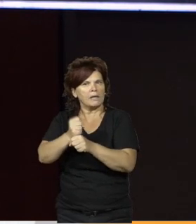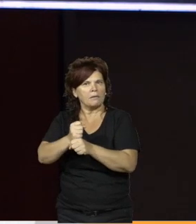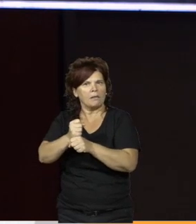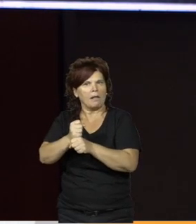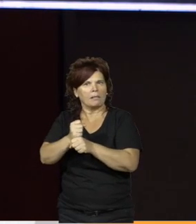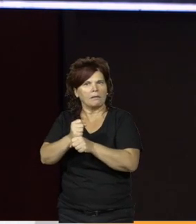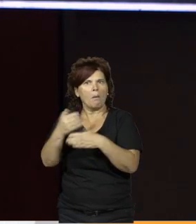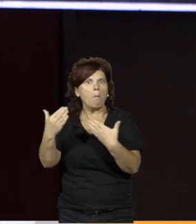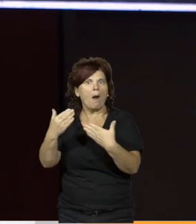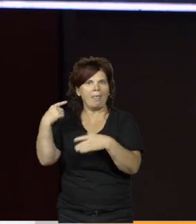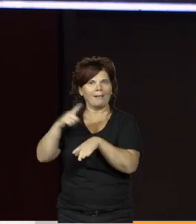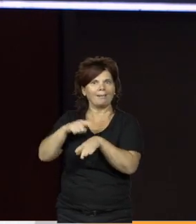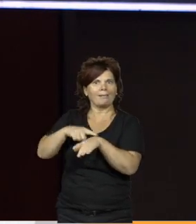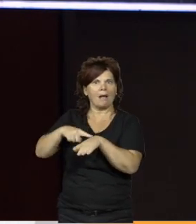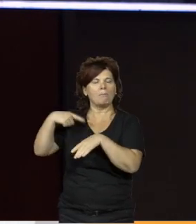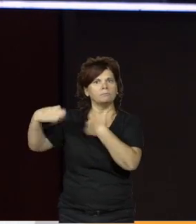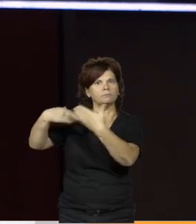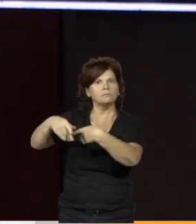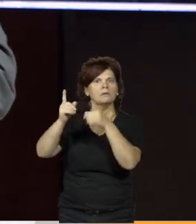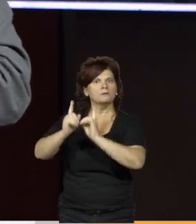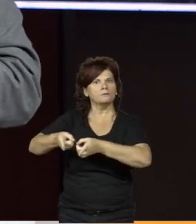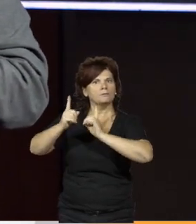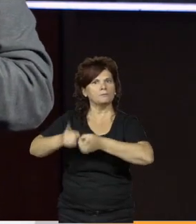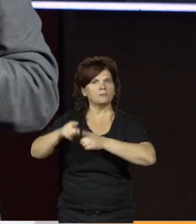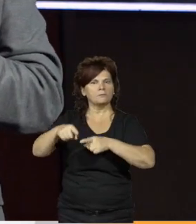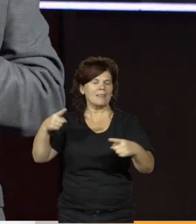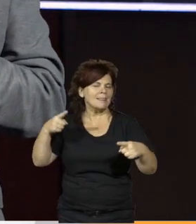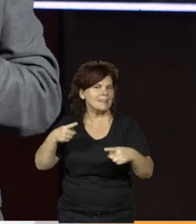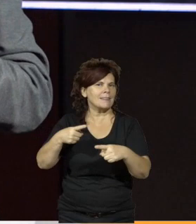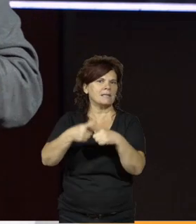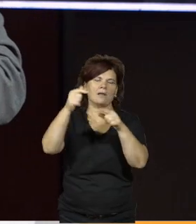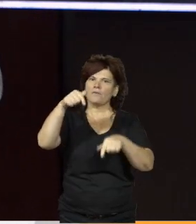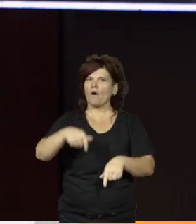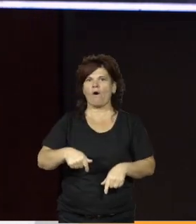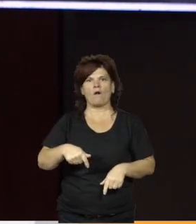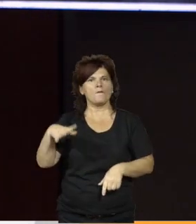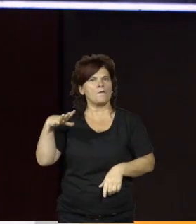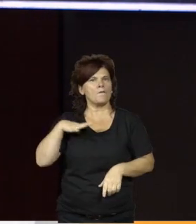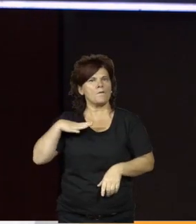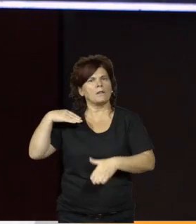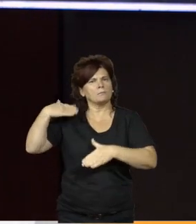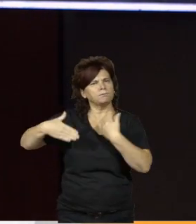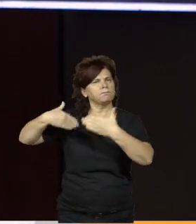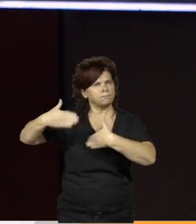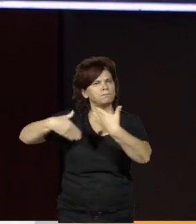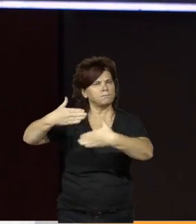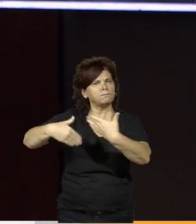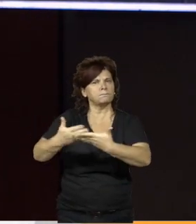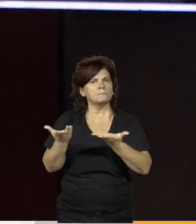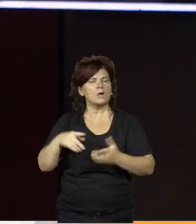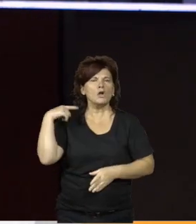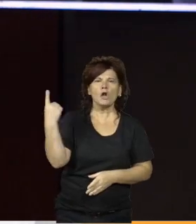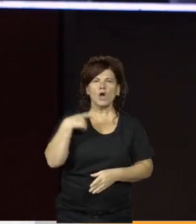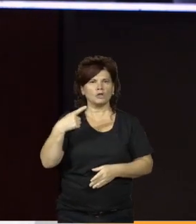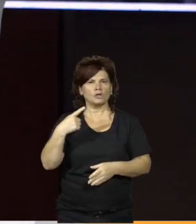en el tiempo. Estos son los grandes desafíos que hoy tenemos y que nos falta llevar adelante. Nosotros